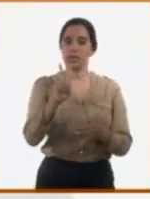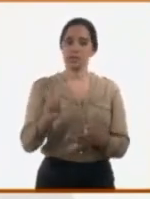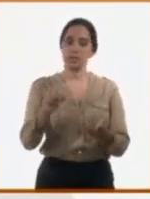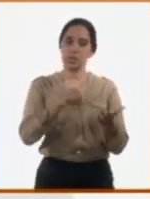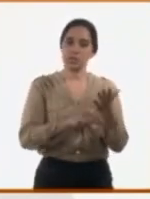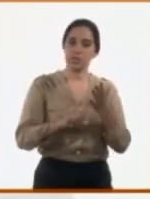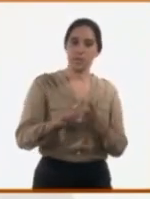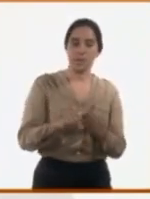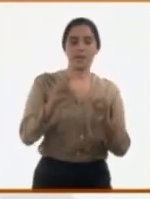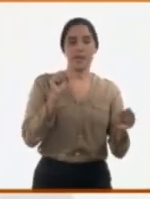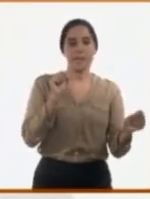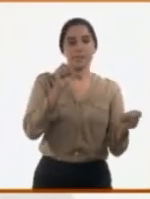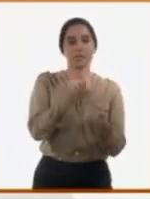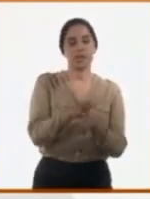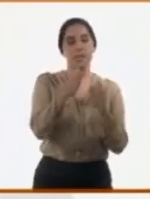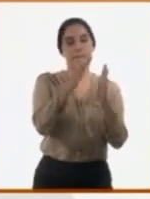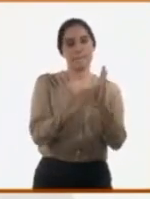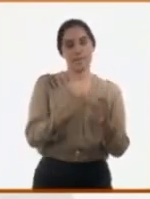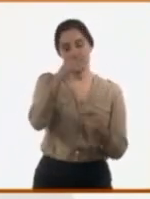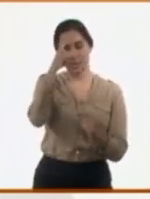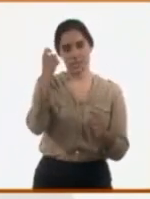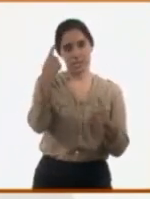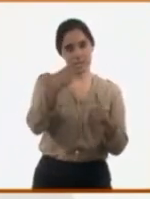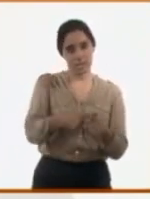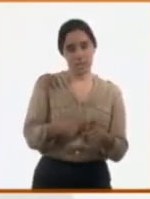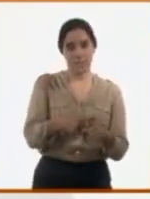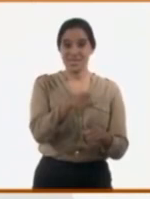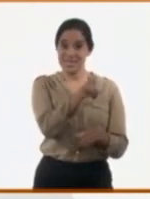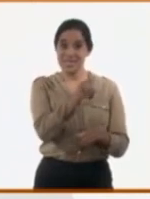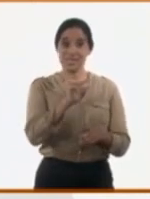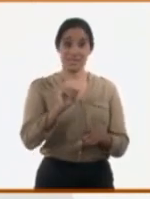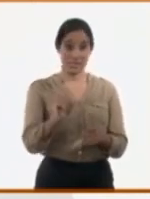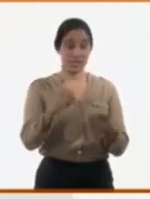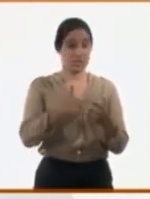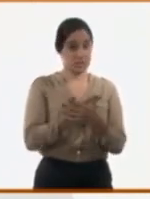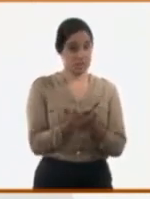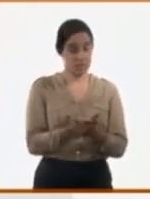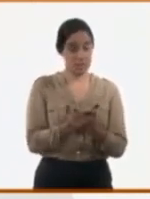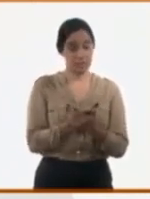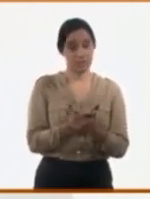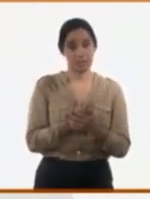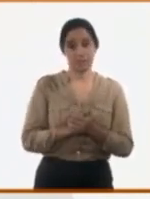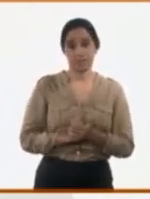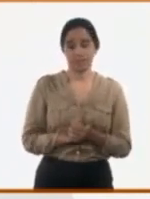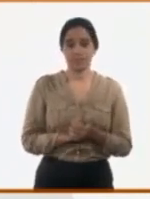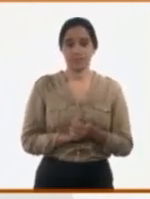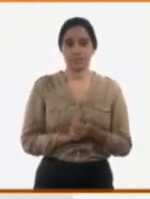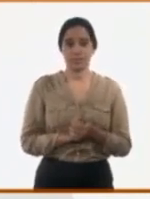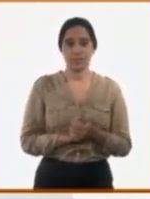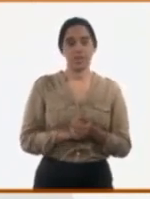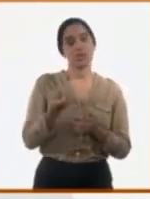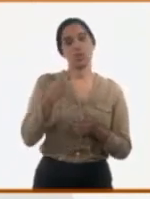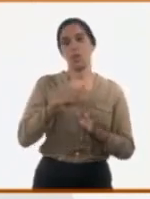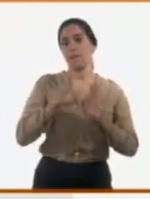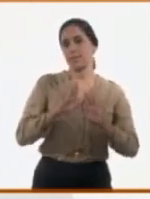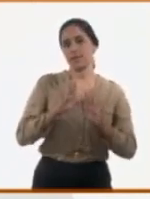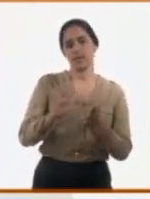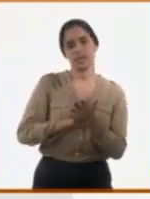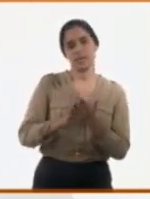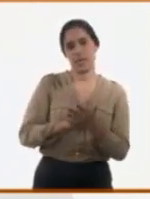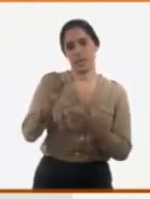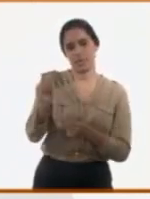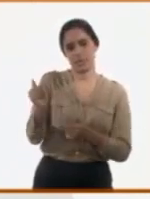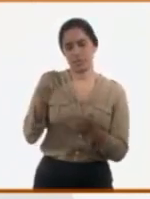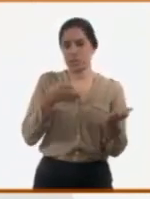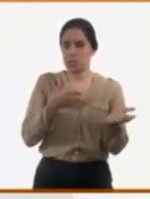comenzaremos en el mes de septiembre el 16 de septiembre para que tampoco eh eh tengan que esperar a los continuant no tiene sentido yo